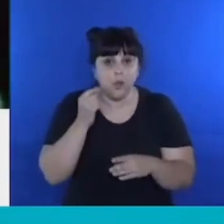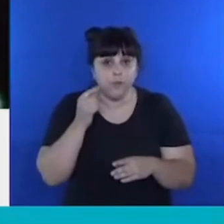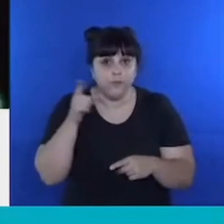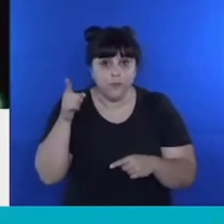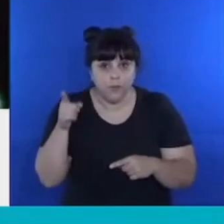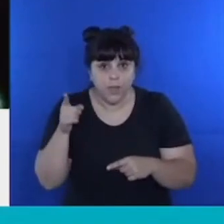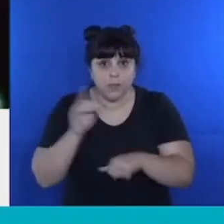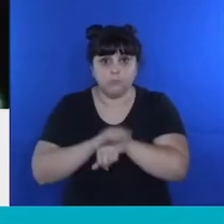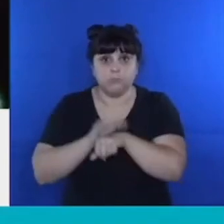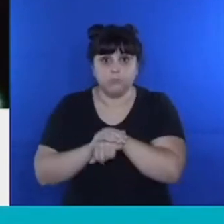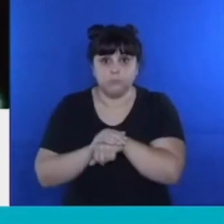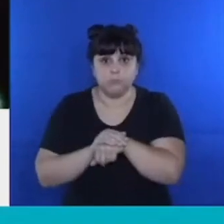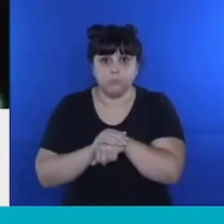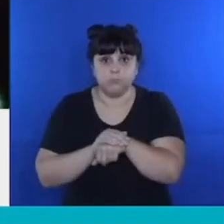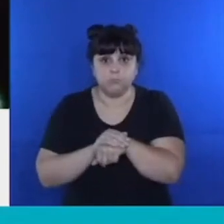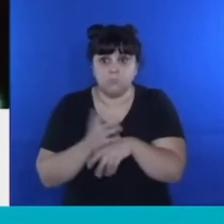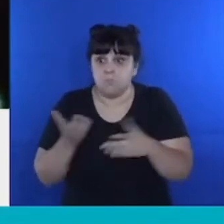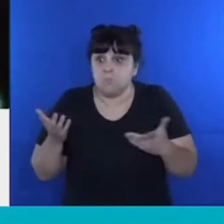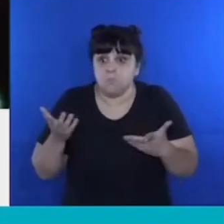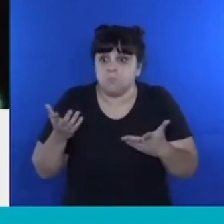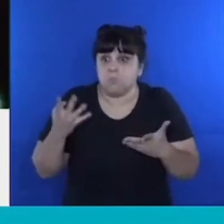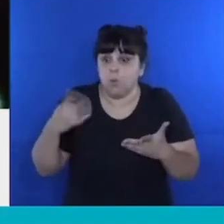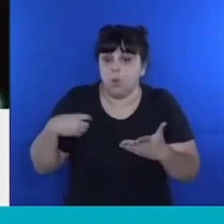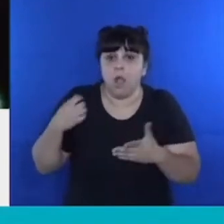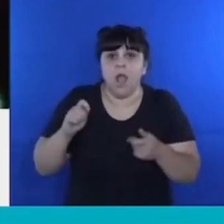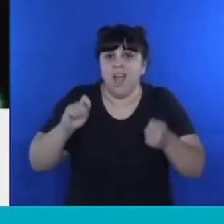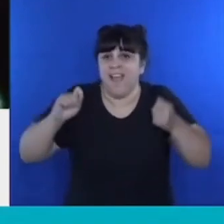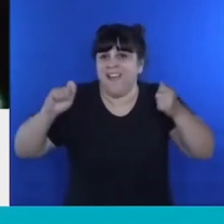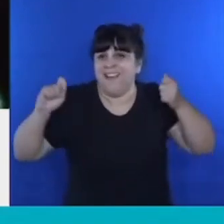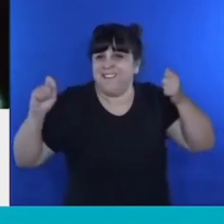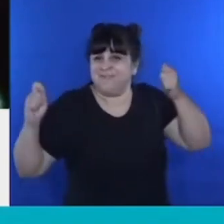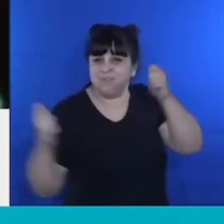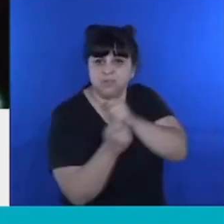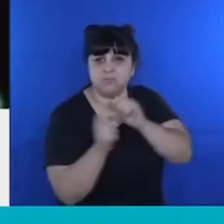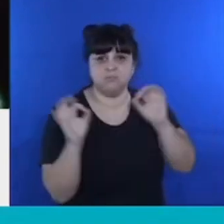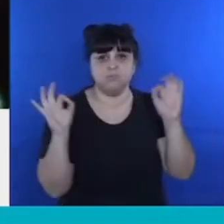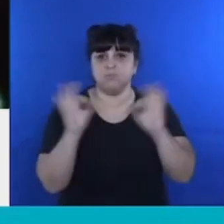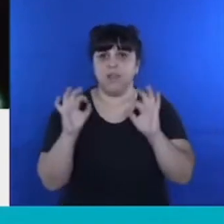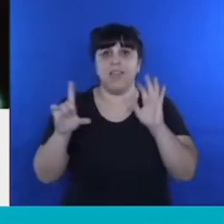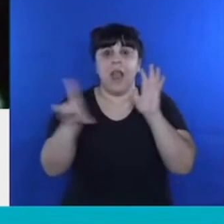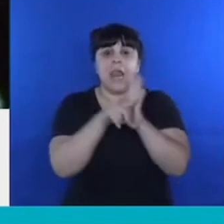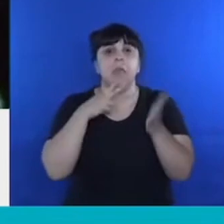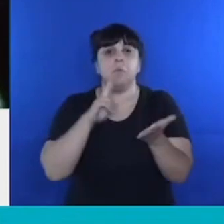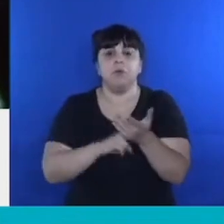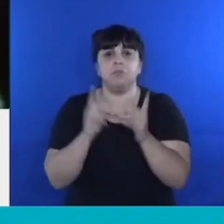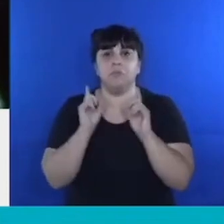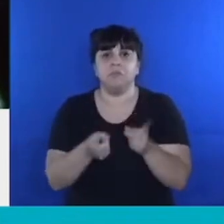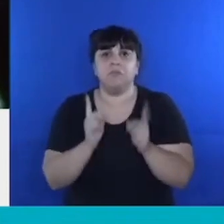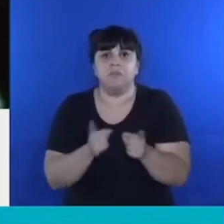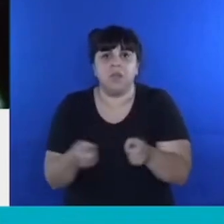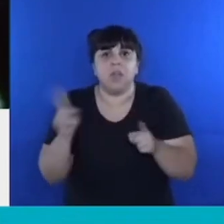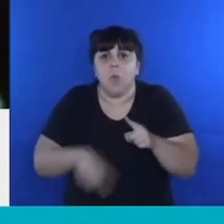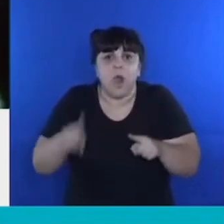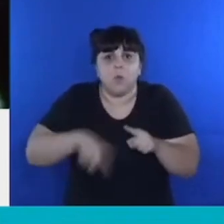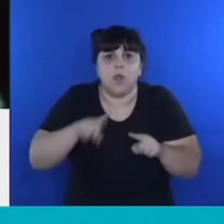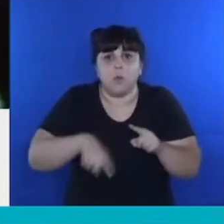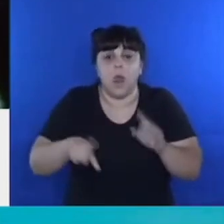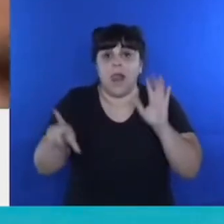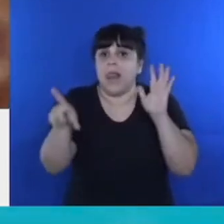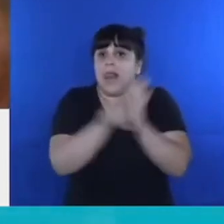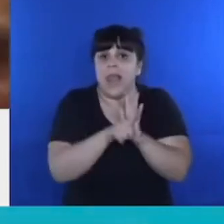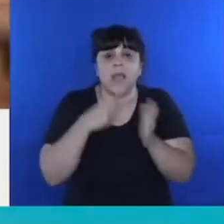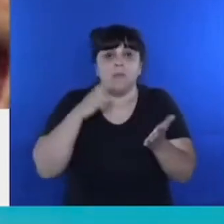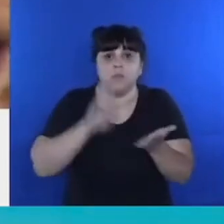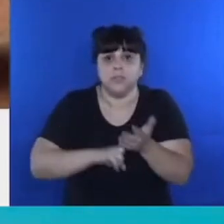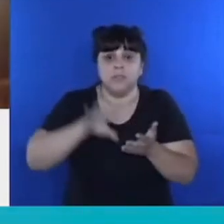Kicillof no se ha hecho cambios sustanciales a la ley impositiva. La ley impositiva que rige en